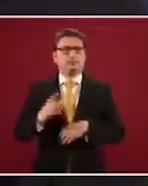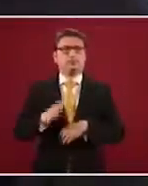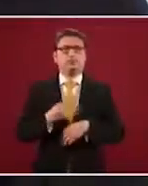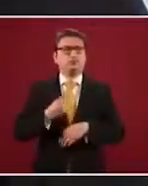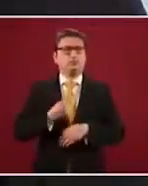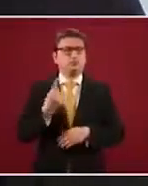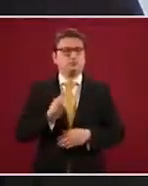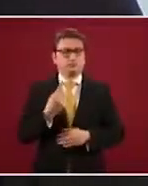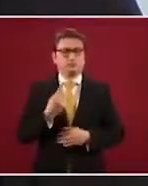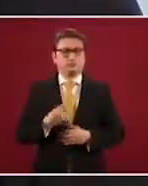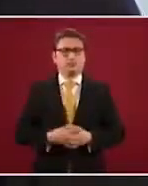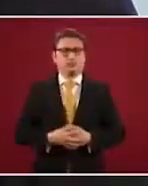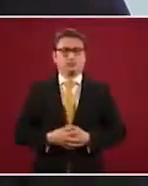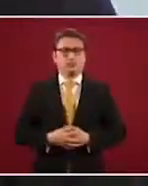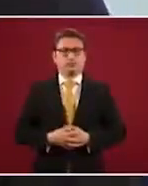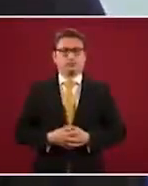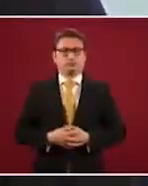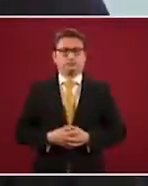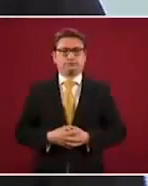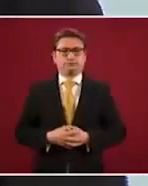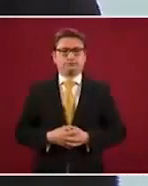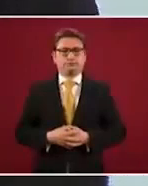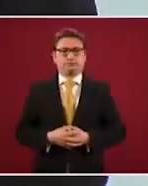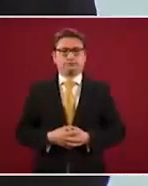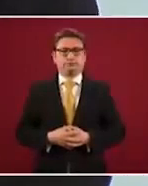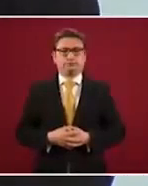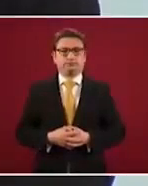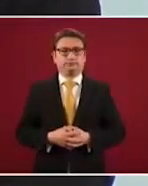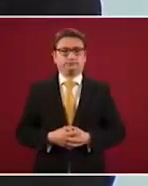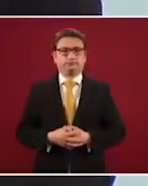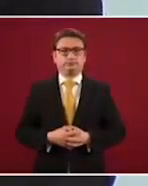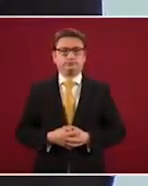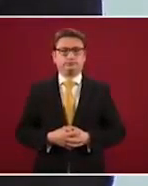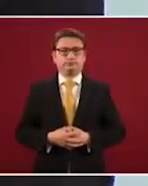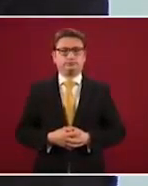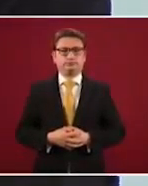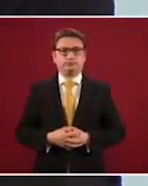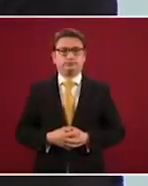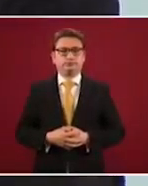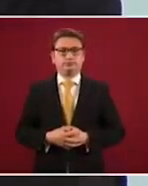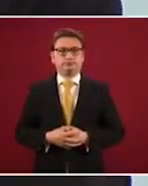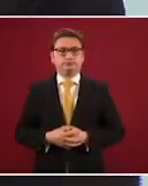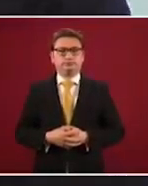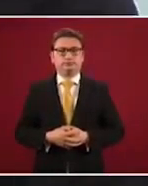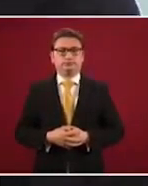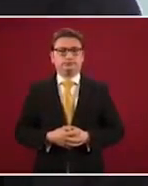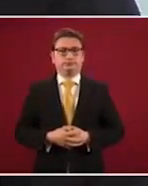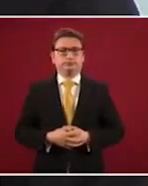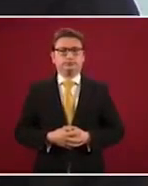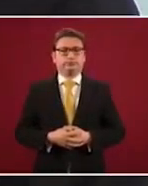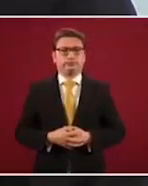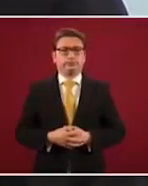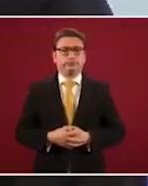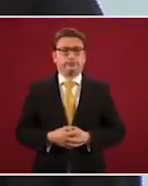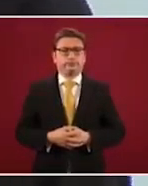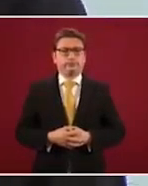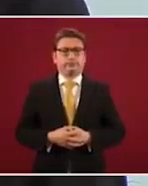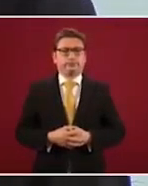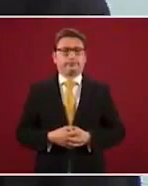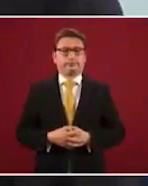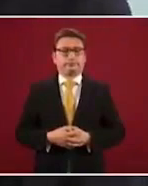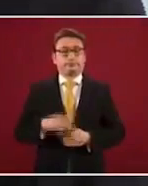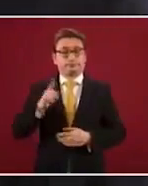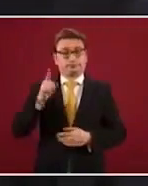que se da a conocer el juicio que